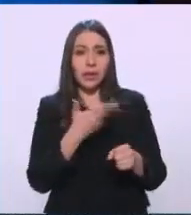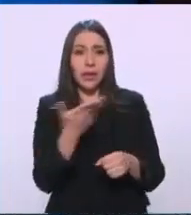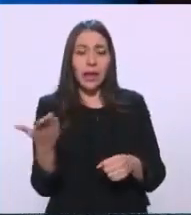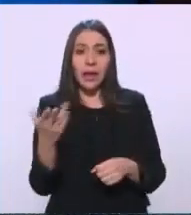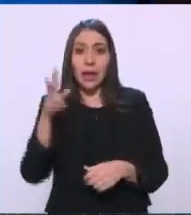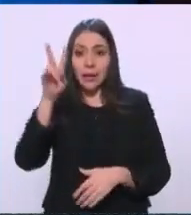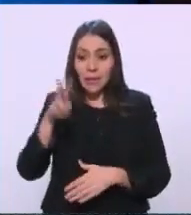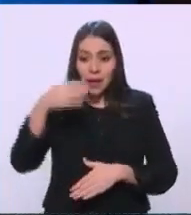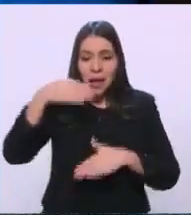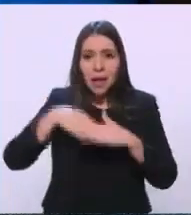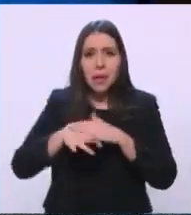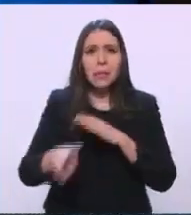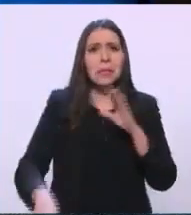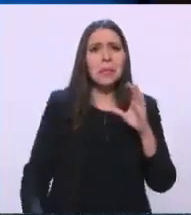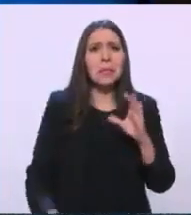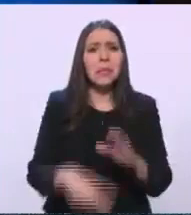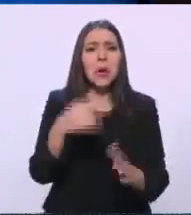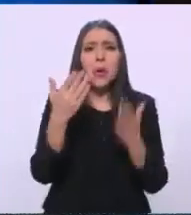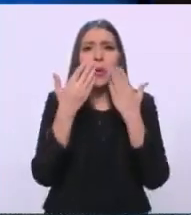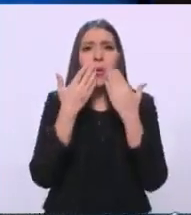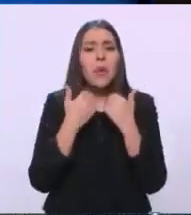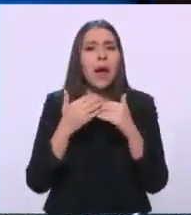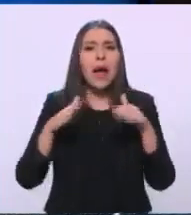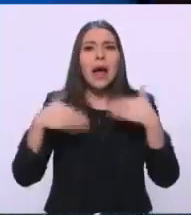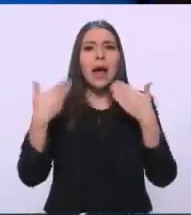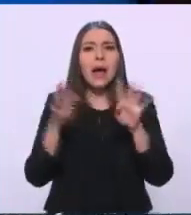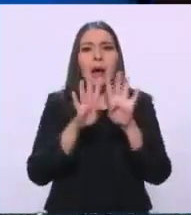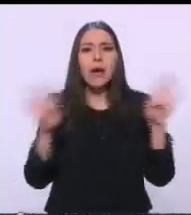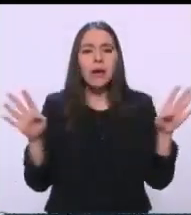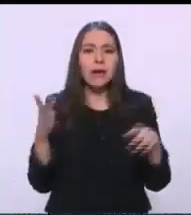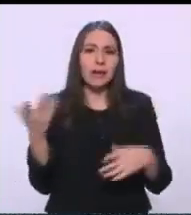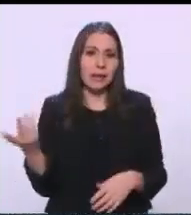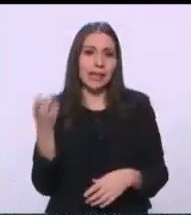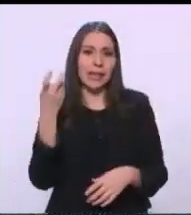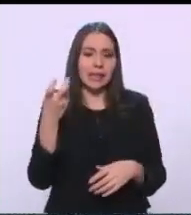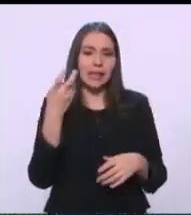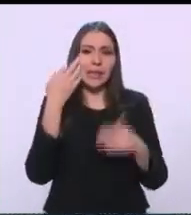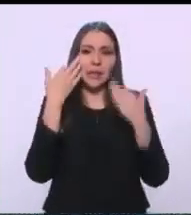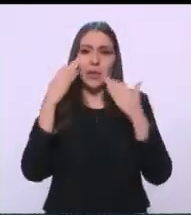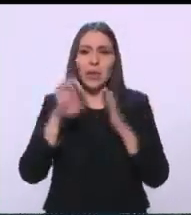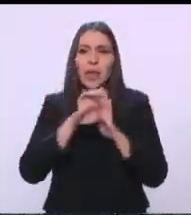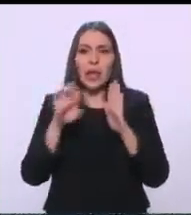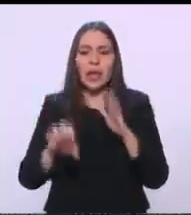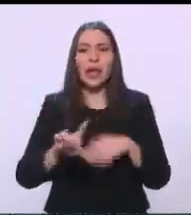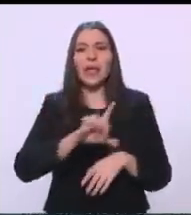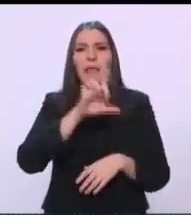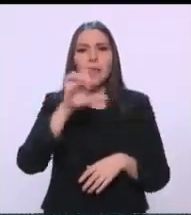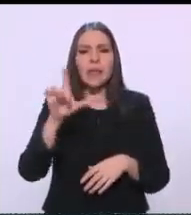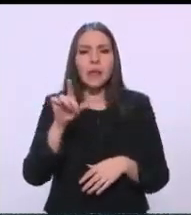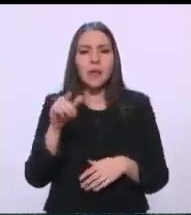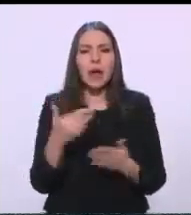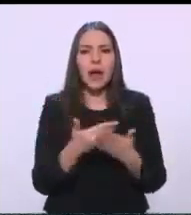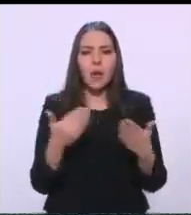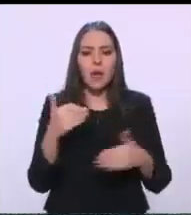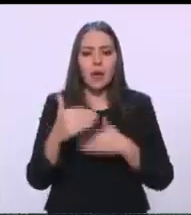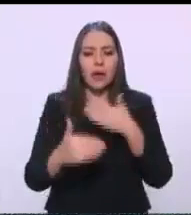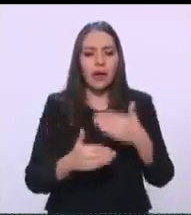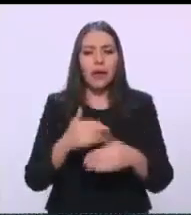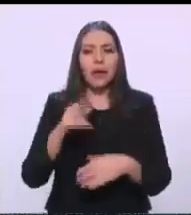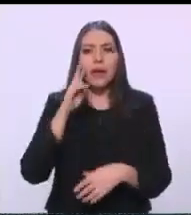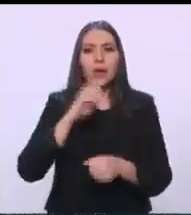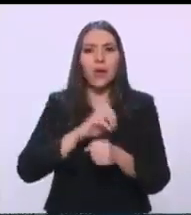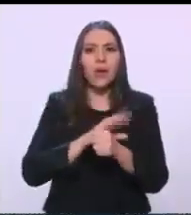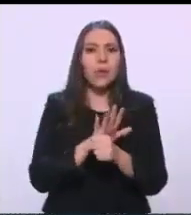fue una de las cosas como ejemplo. Como ese hay muchísimos. Y después vino esta situación de la COVID, mostrando que la fórmula era